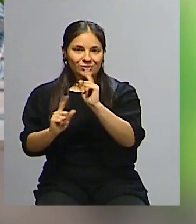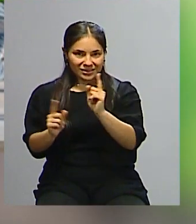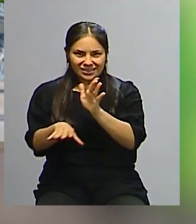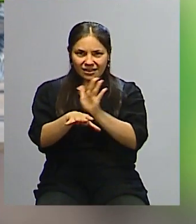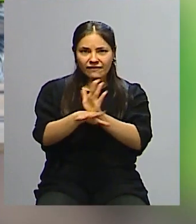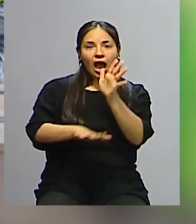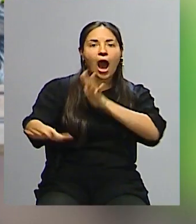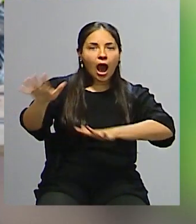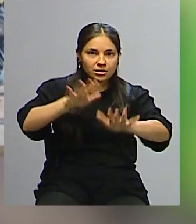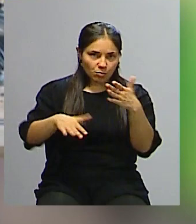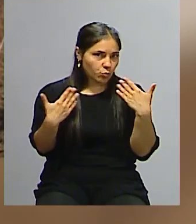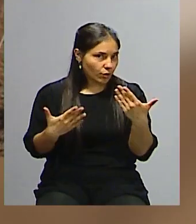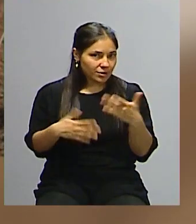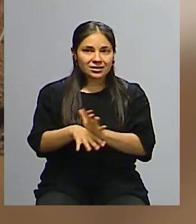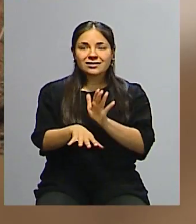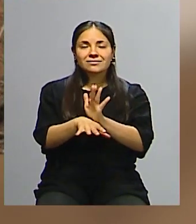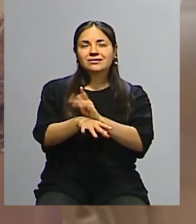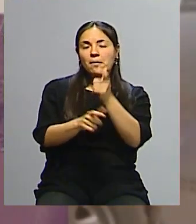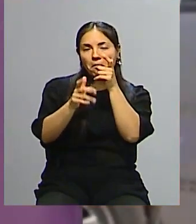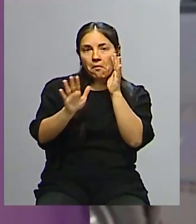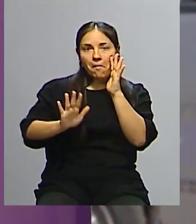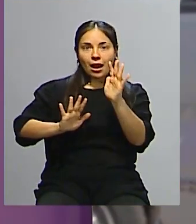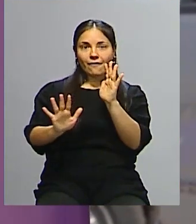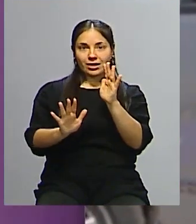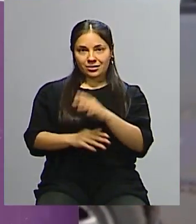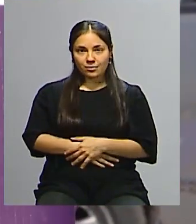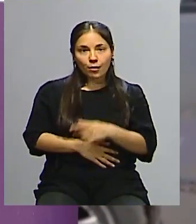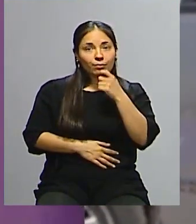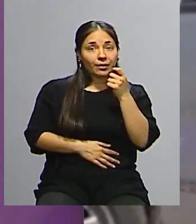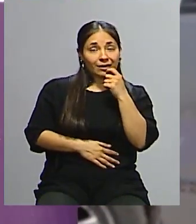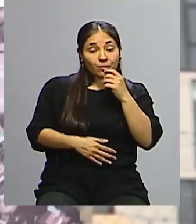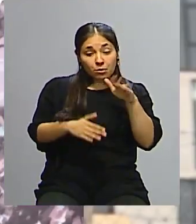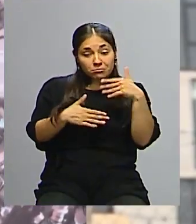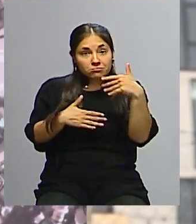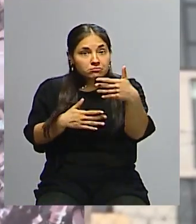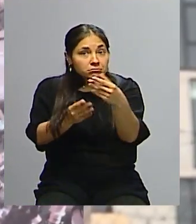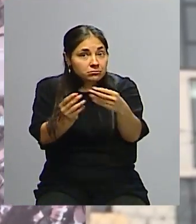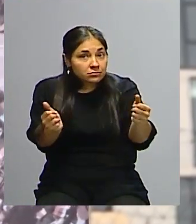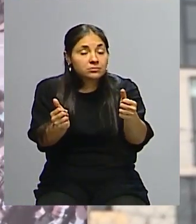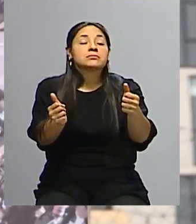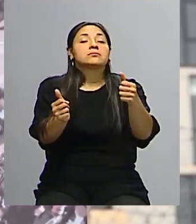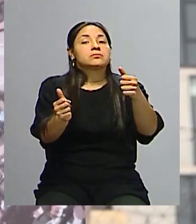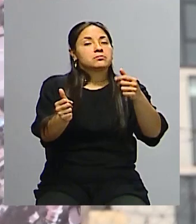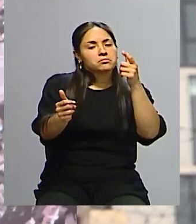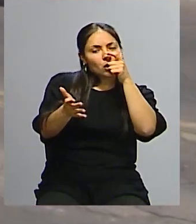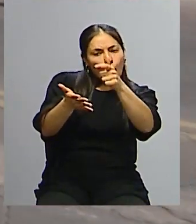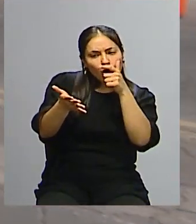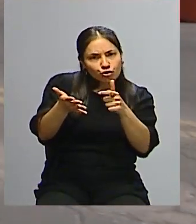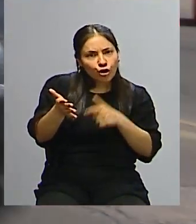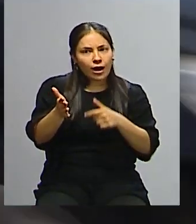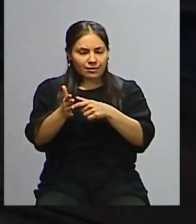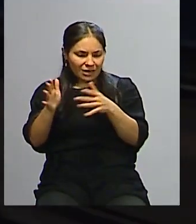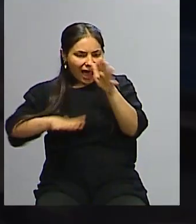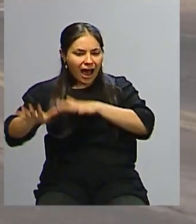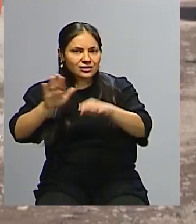eso sirve como control preventivo para luego poder verificar si cumplió con ese mandato. Esa es la importancia que tiene el presupuesto y